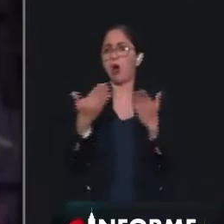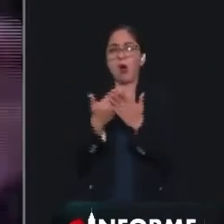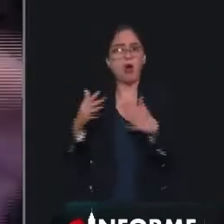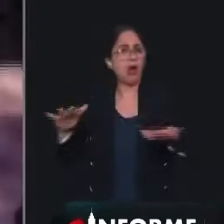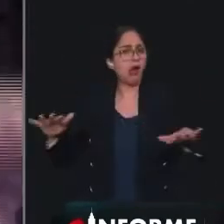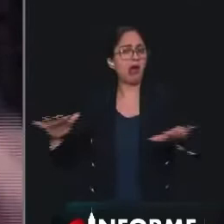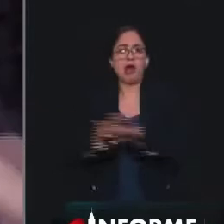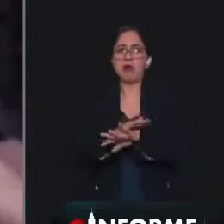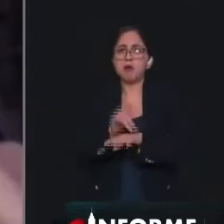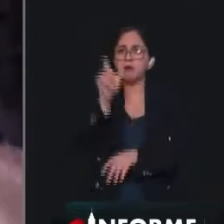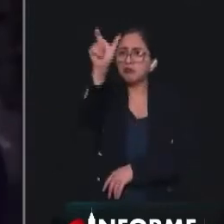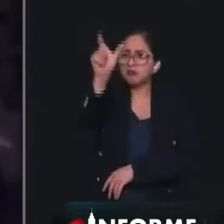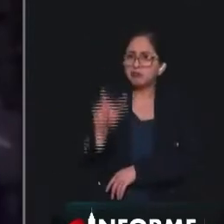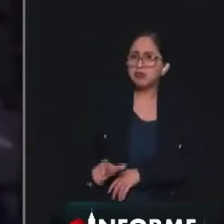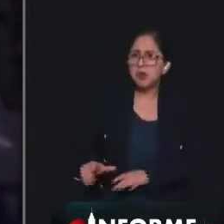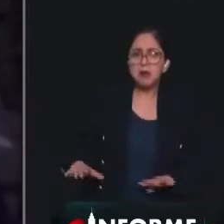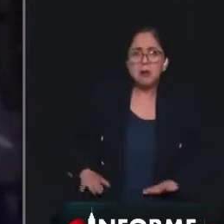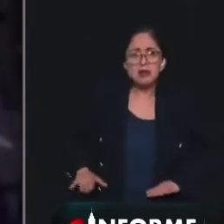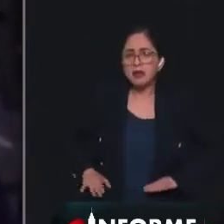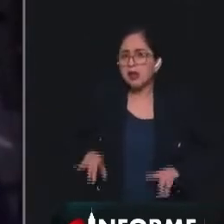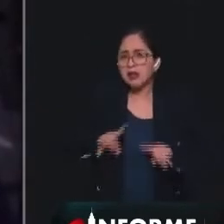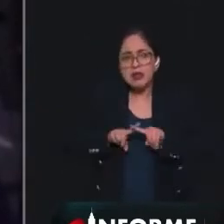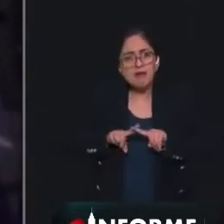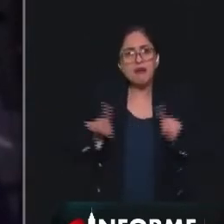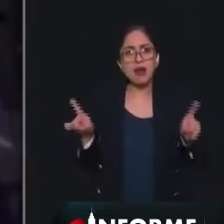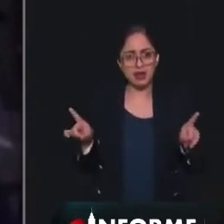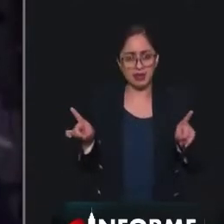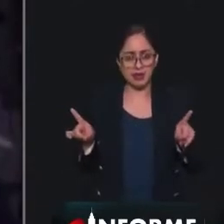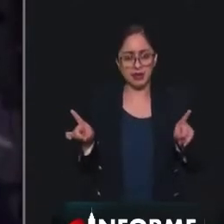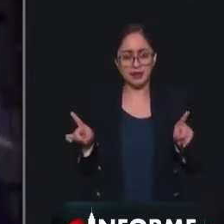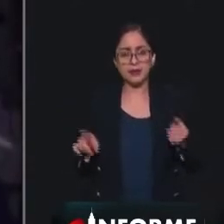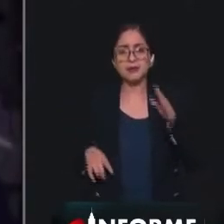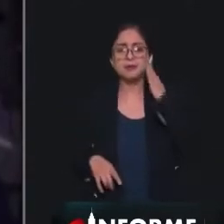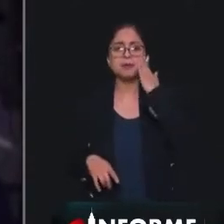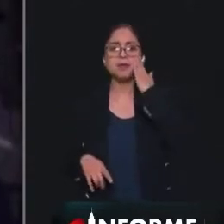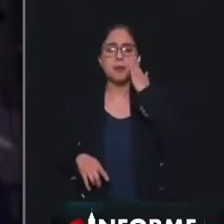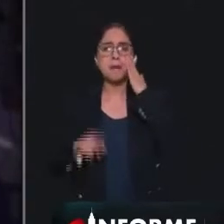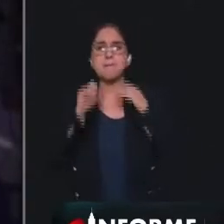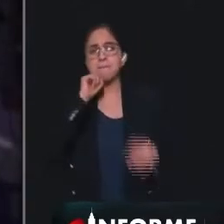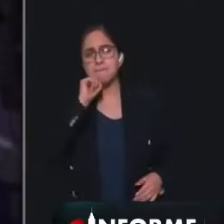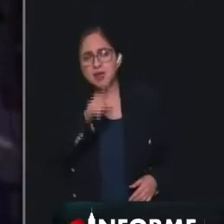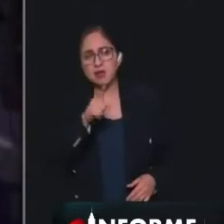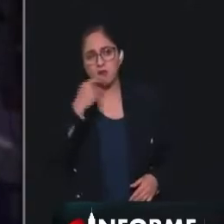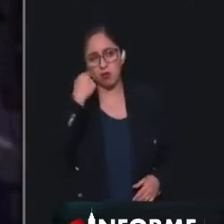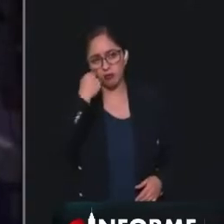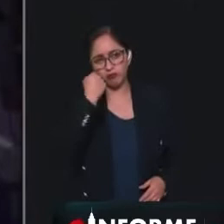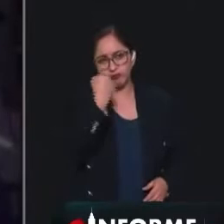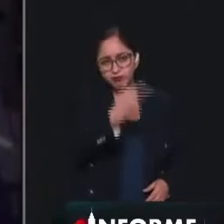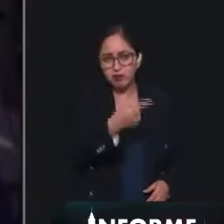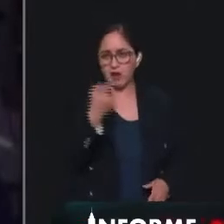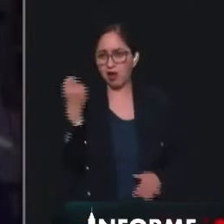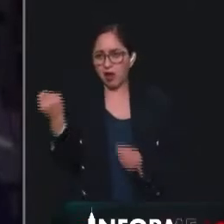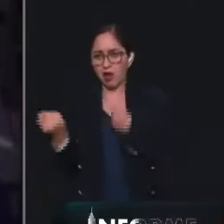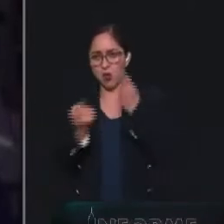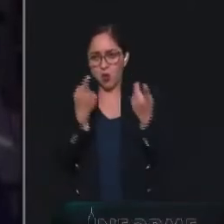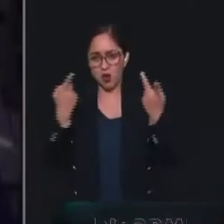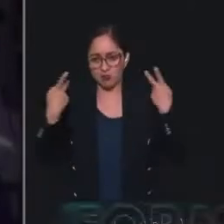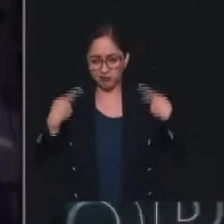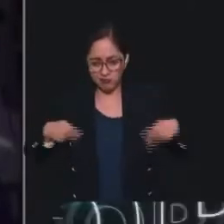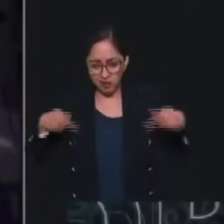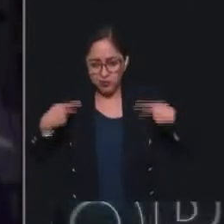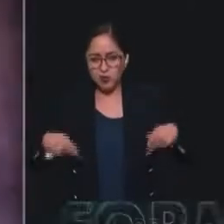Transformación. Y por otro lado, vemos en sectores de la clase media, en las